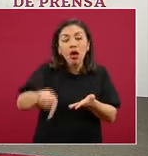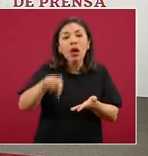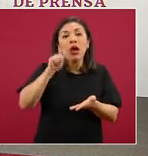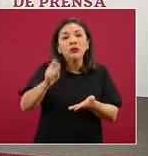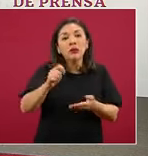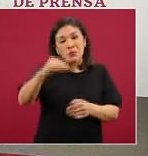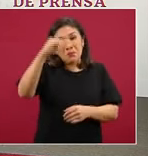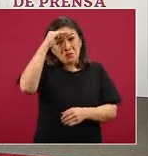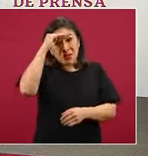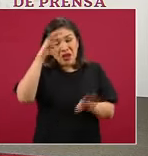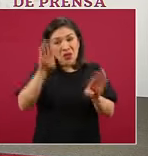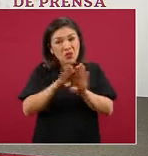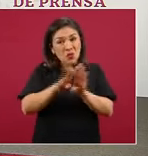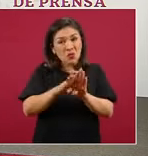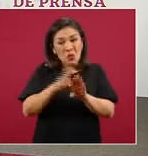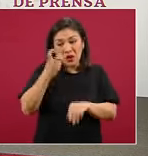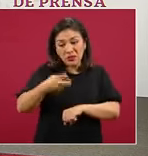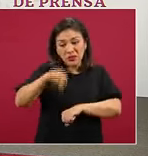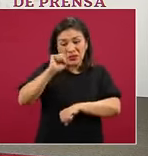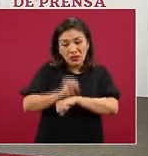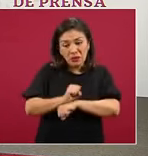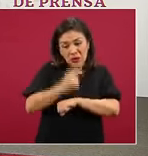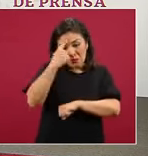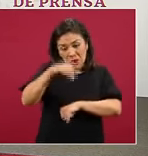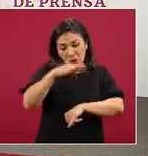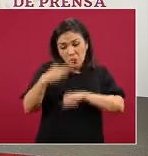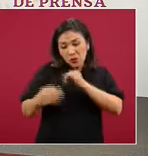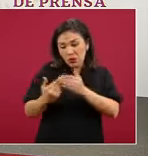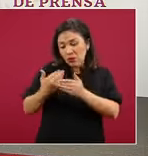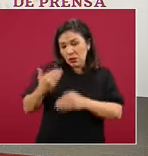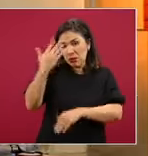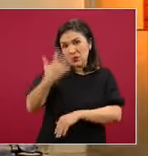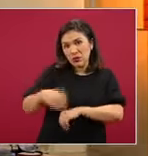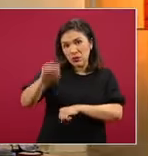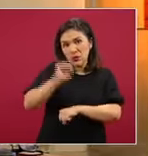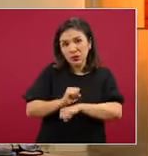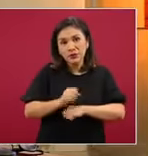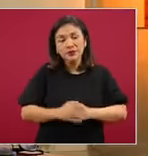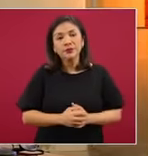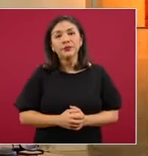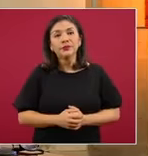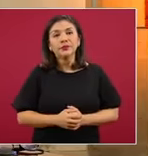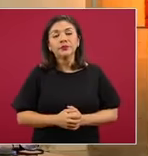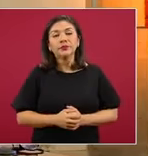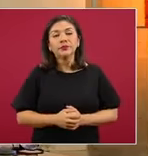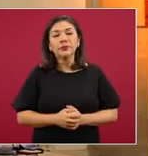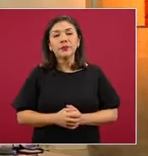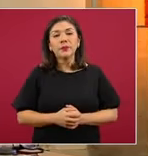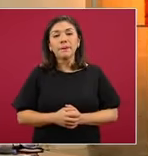lo esperado de acuerdo a esa semana de los últimos 5 años. La siguiente, por favor.